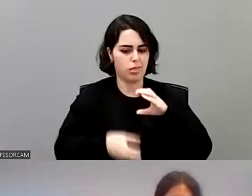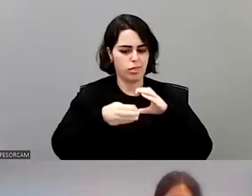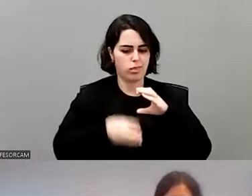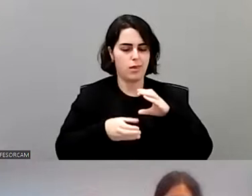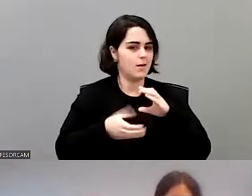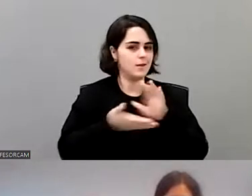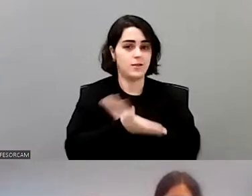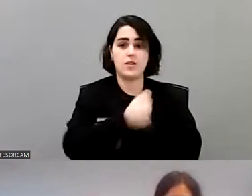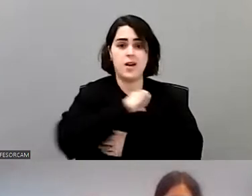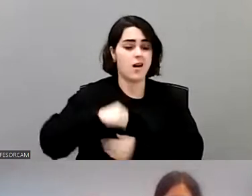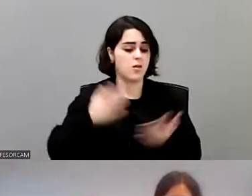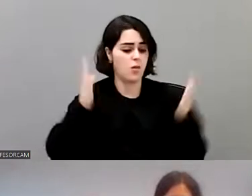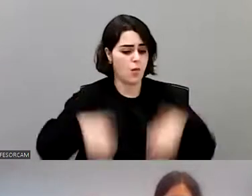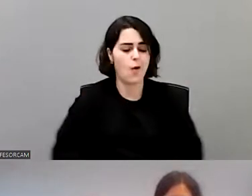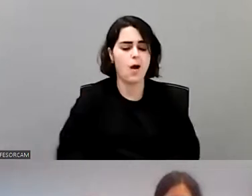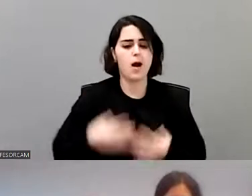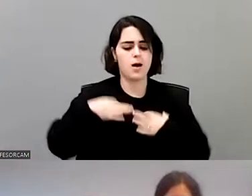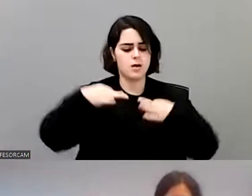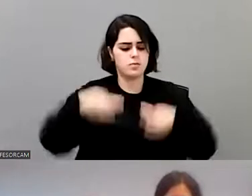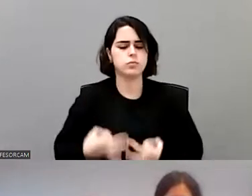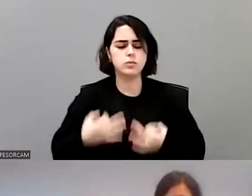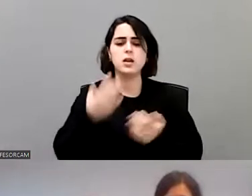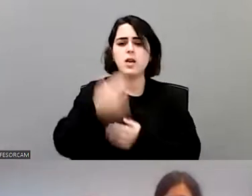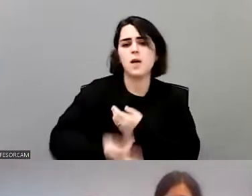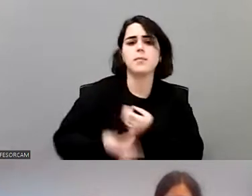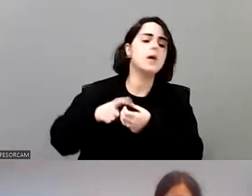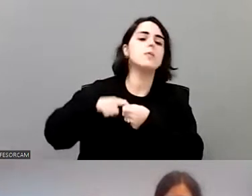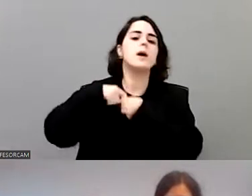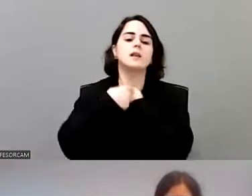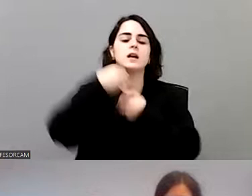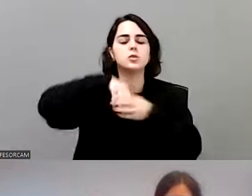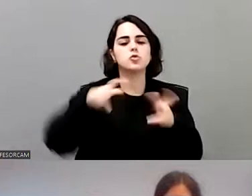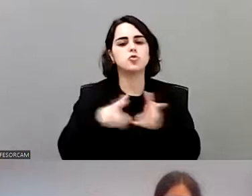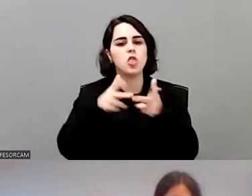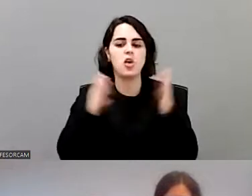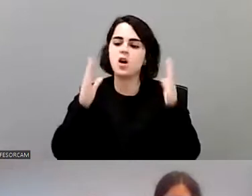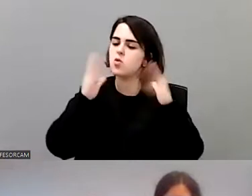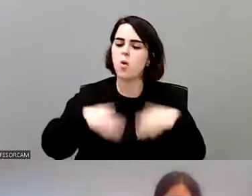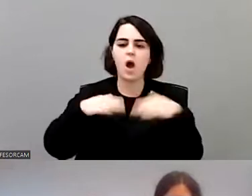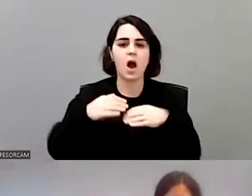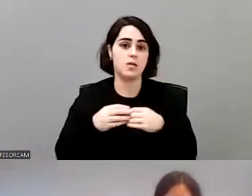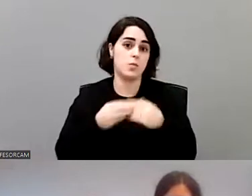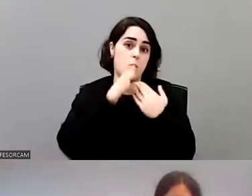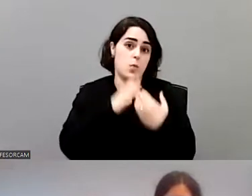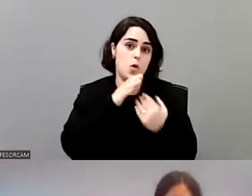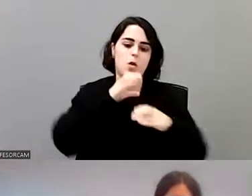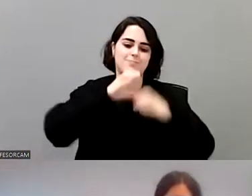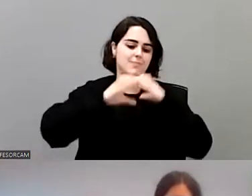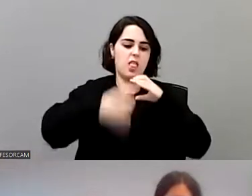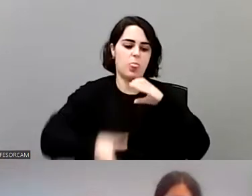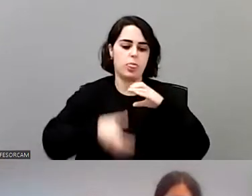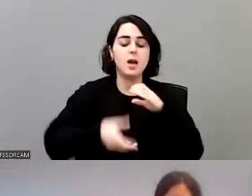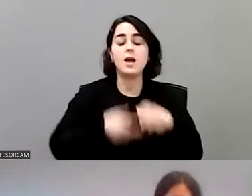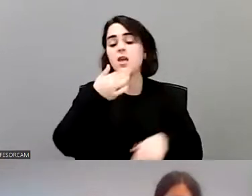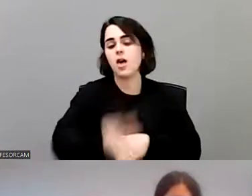ni autodeterminación, ni tampoco hay participación en la sociedad. Y bueno, todo esto teniendo muy presente, por